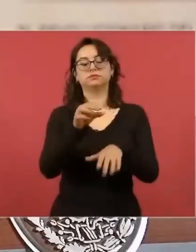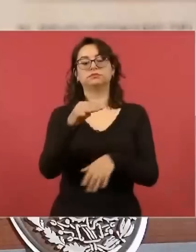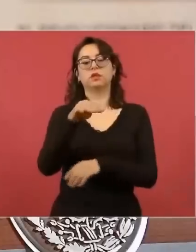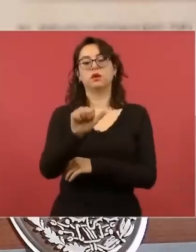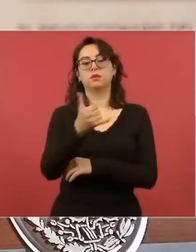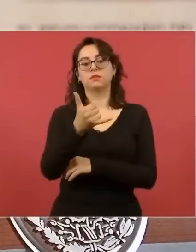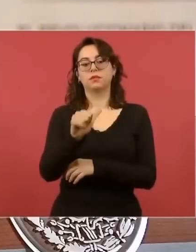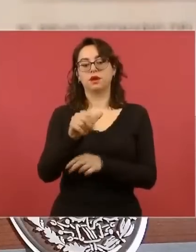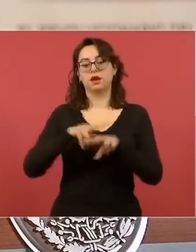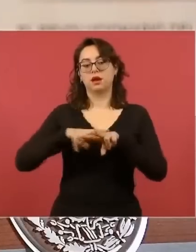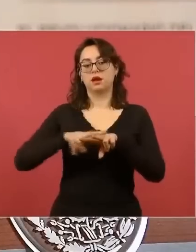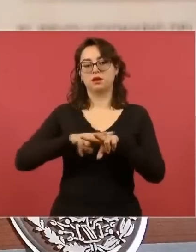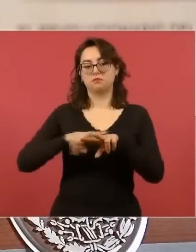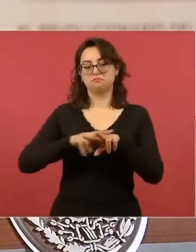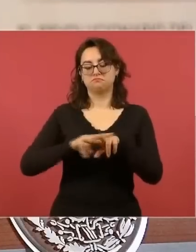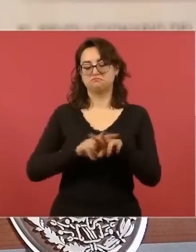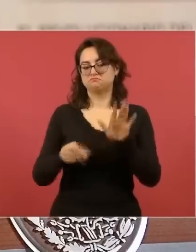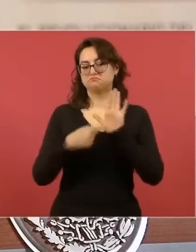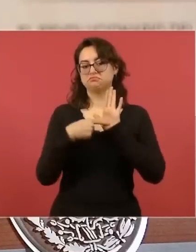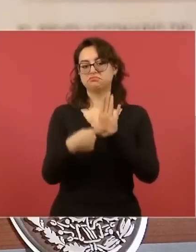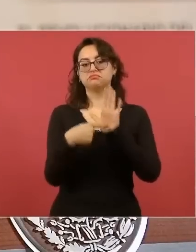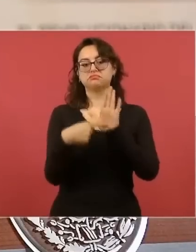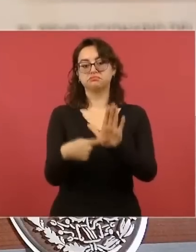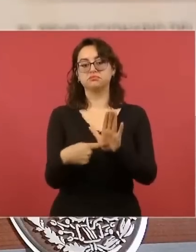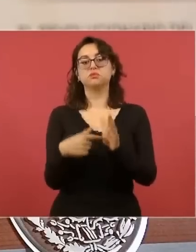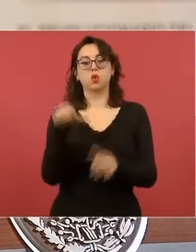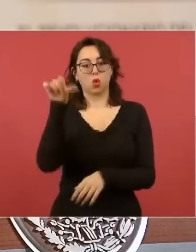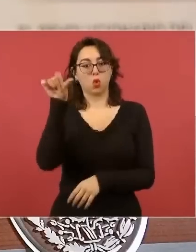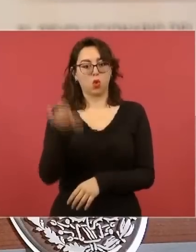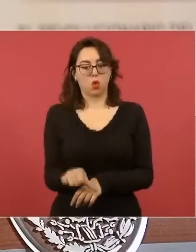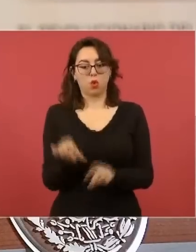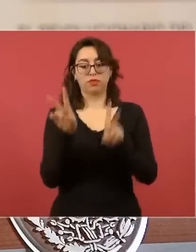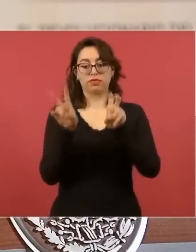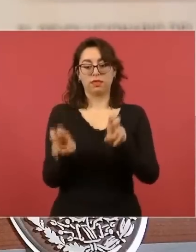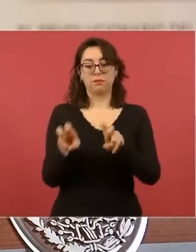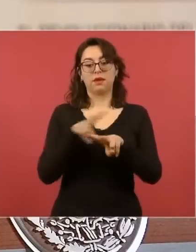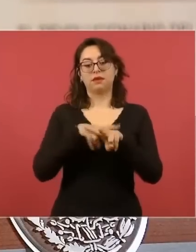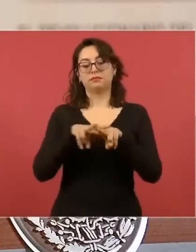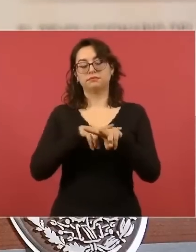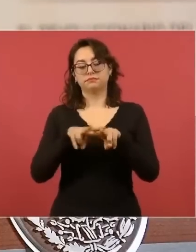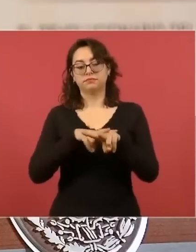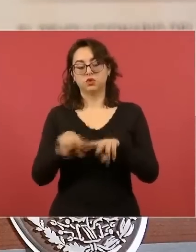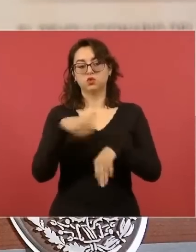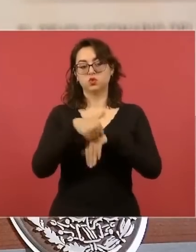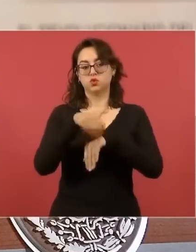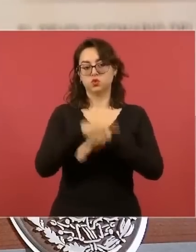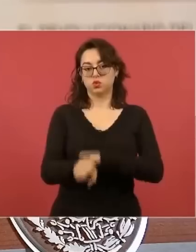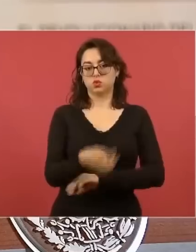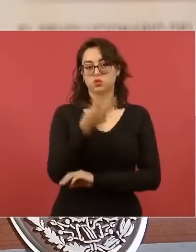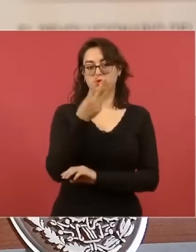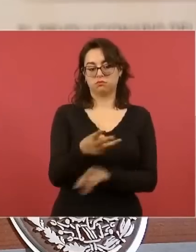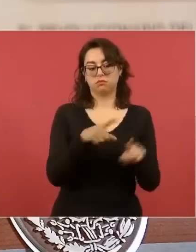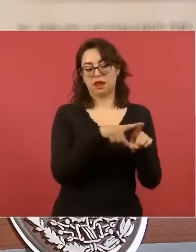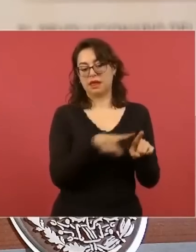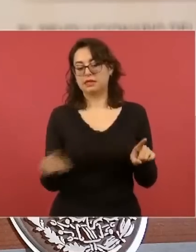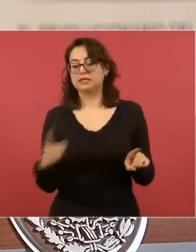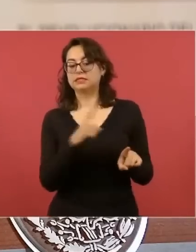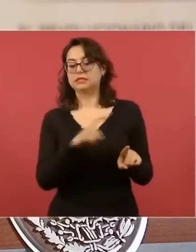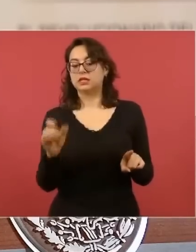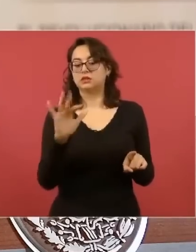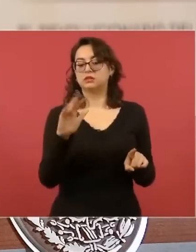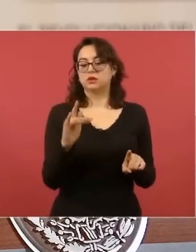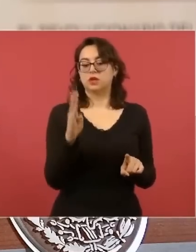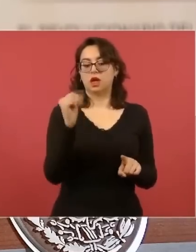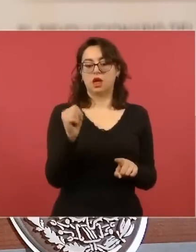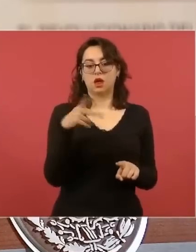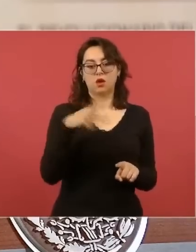En esta ocasión corresponde al tramo 3, que va de Calquiní a Izamal. Es una longitud de 159 kilómetros